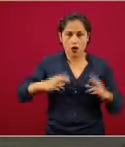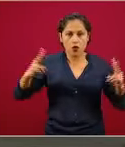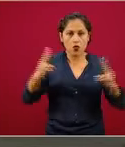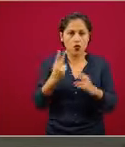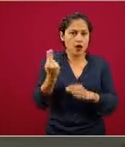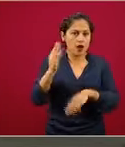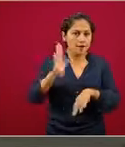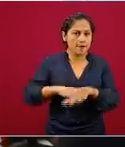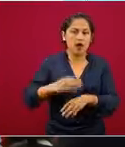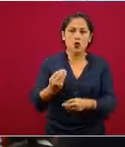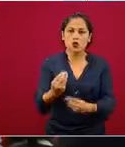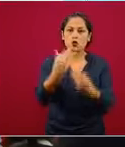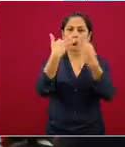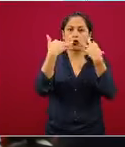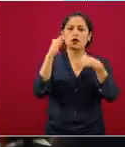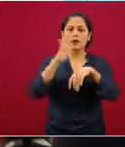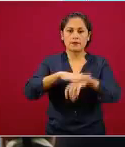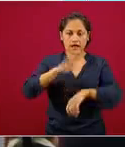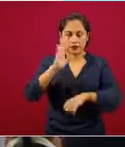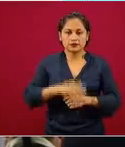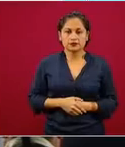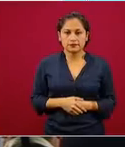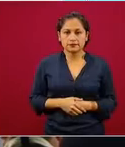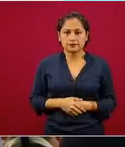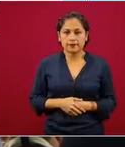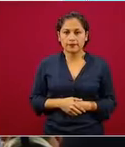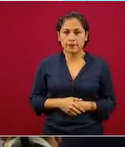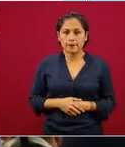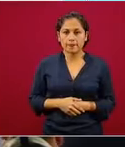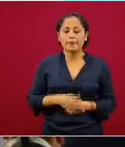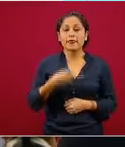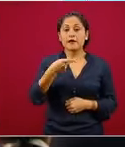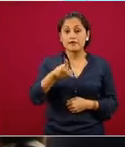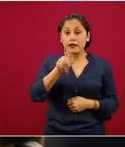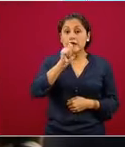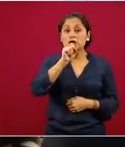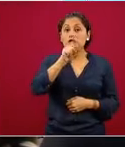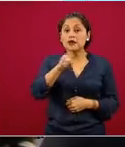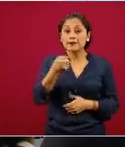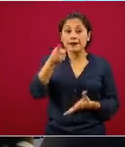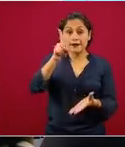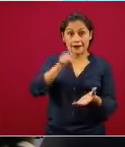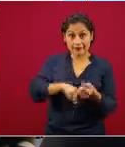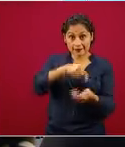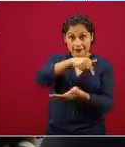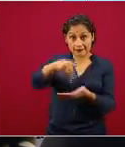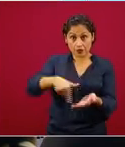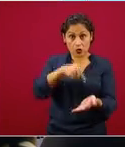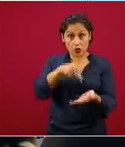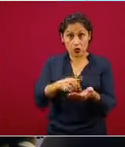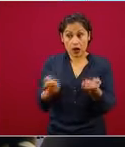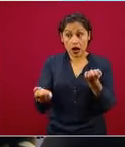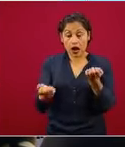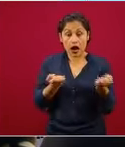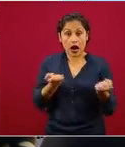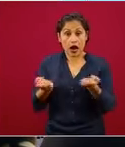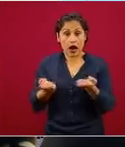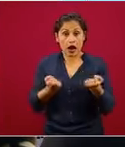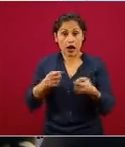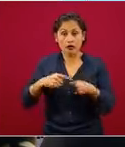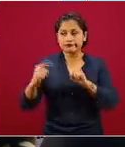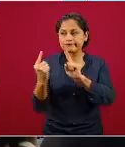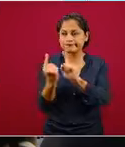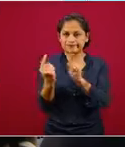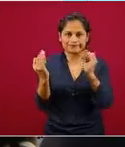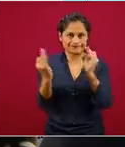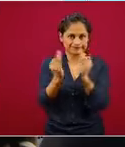actividad. Y luego el otro elemento es también la proximidad, obviamente en un espacio cerrado, la proximidad y